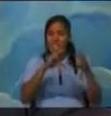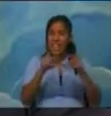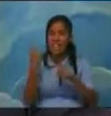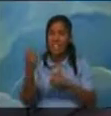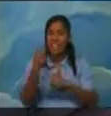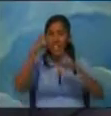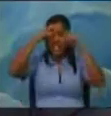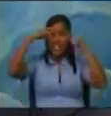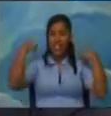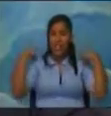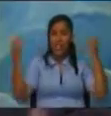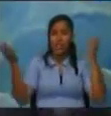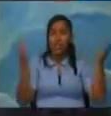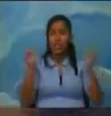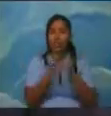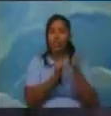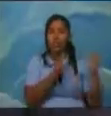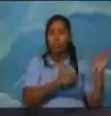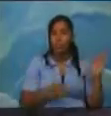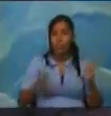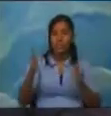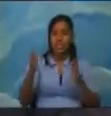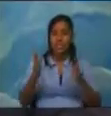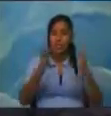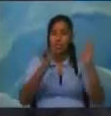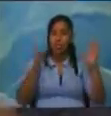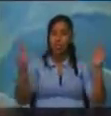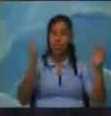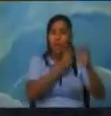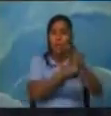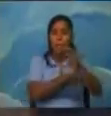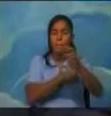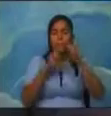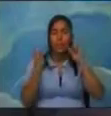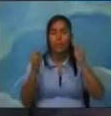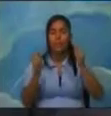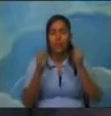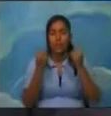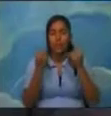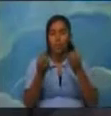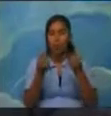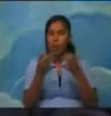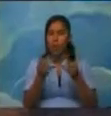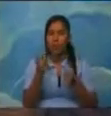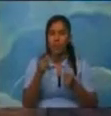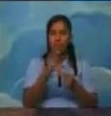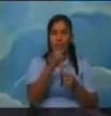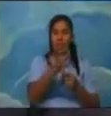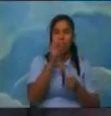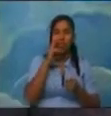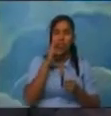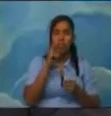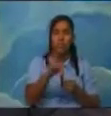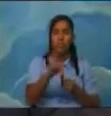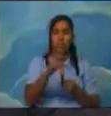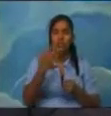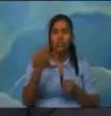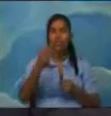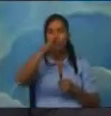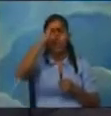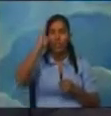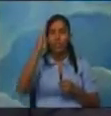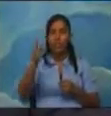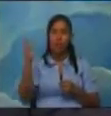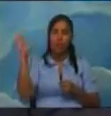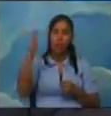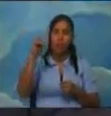con tu gran poder. ¿A cuánta gente nos ha sacado el Señor? ¿A cuánta gente hemos visto que Dios ha